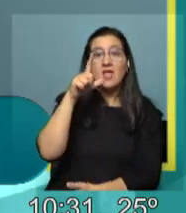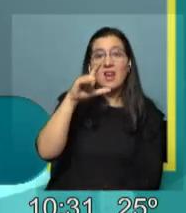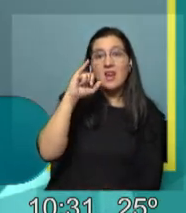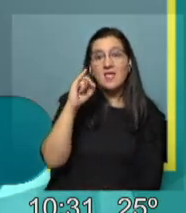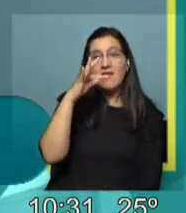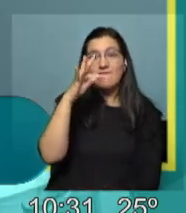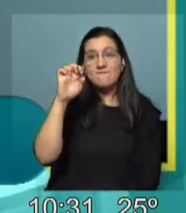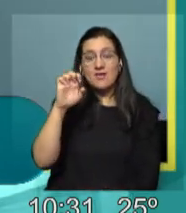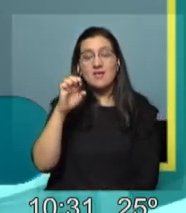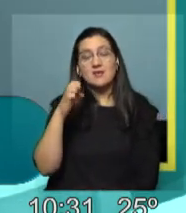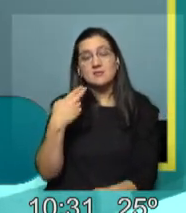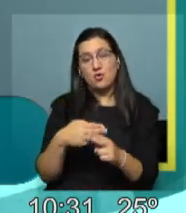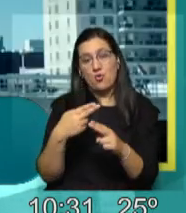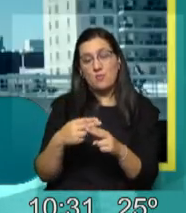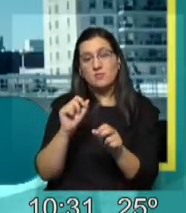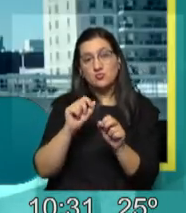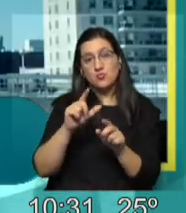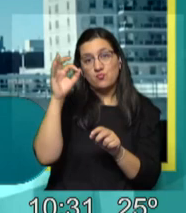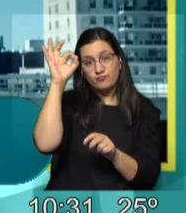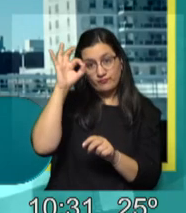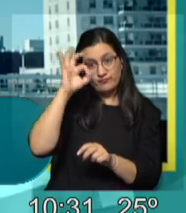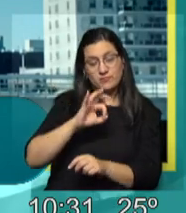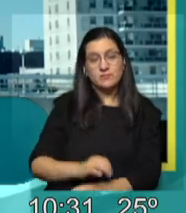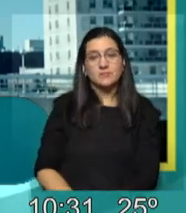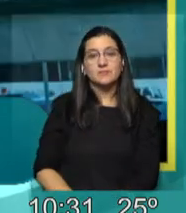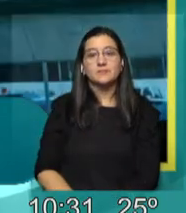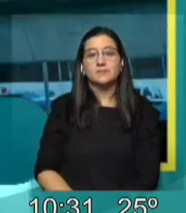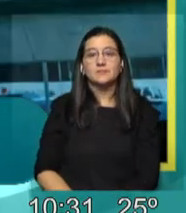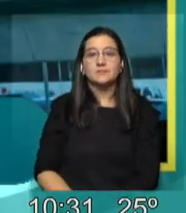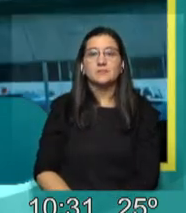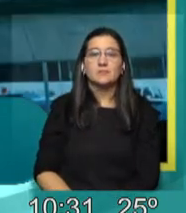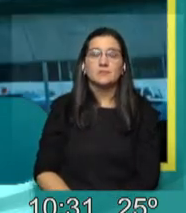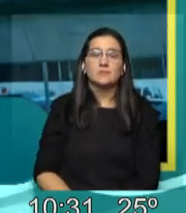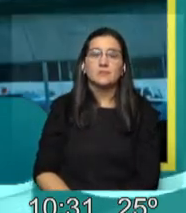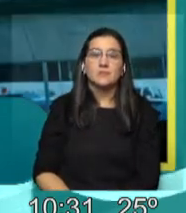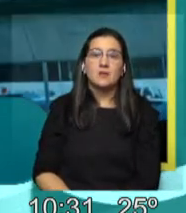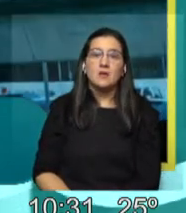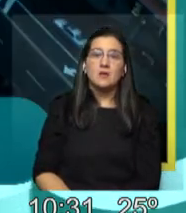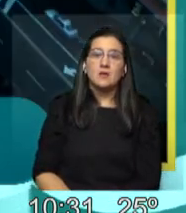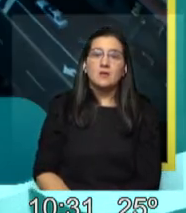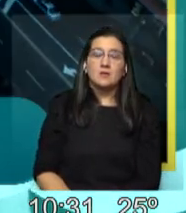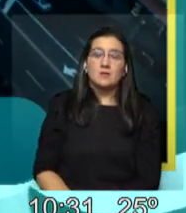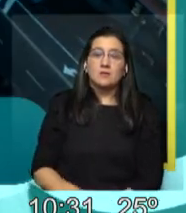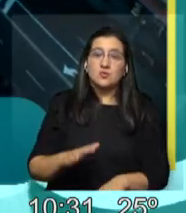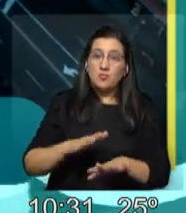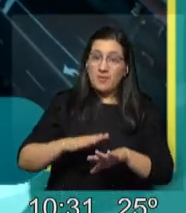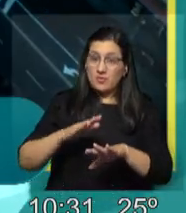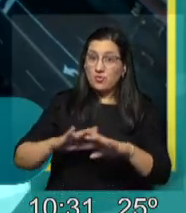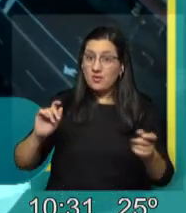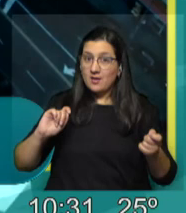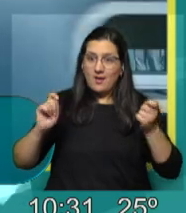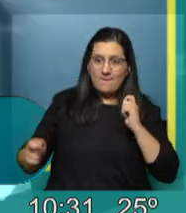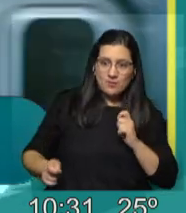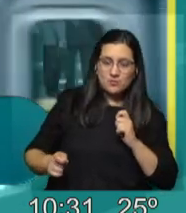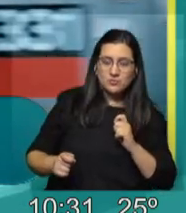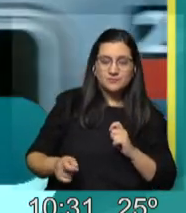que conozcan la revista. Viene un momento de cambios. Usted vio que cuando